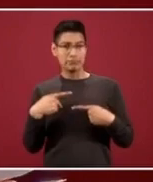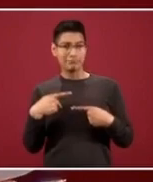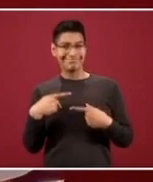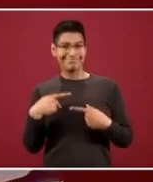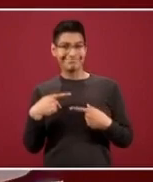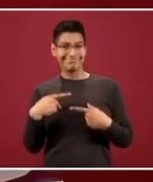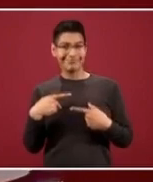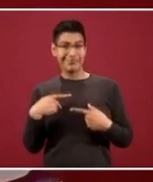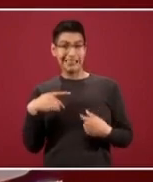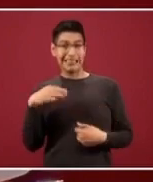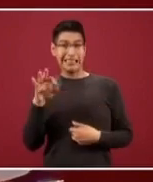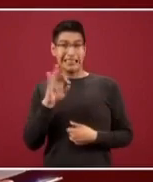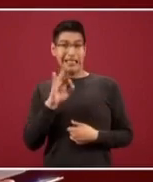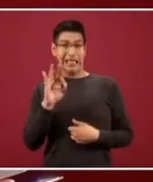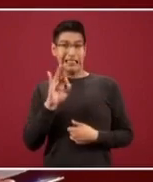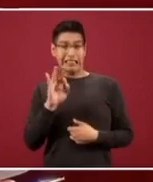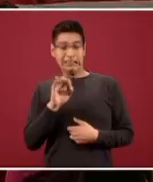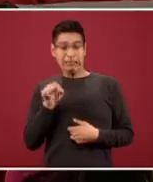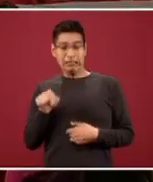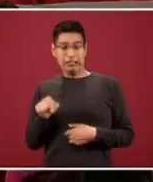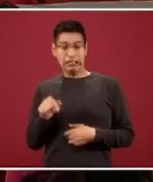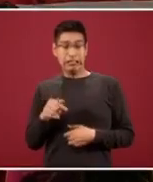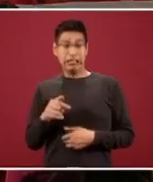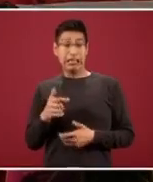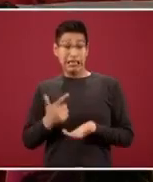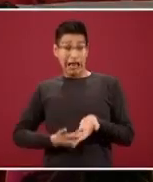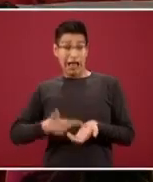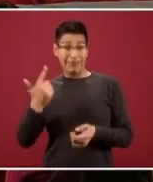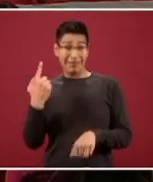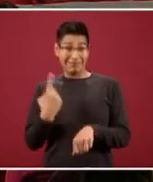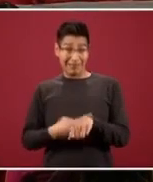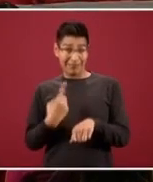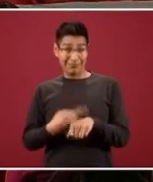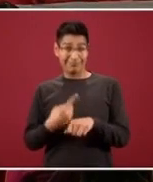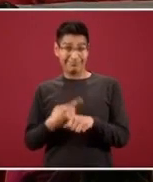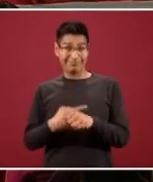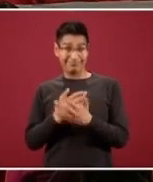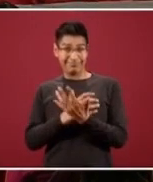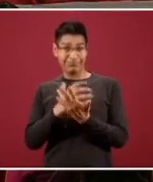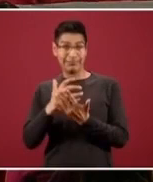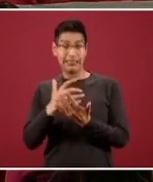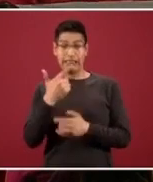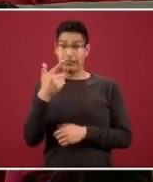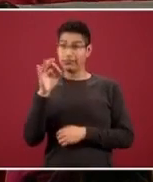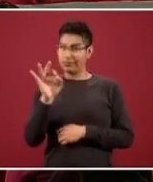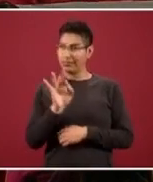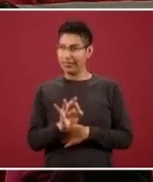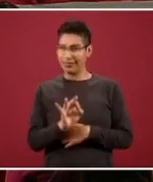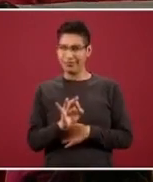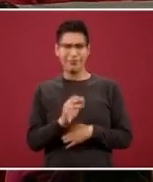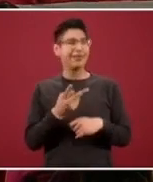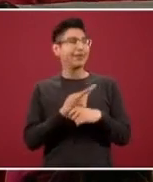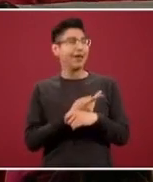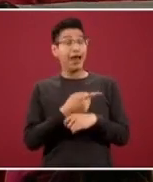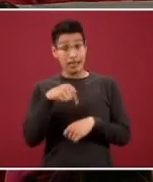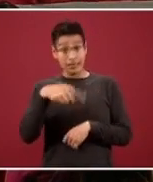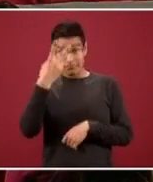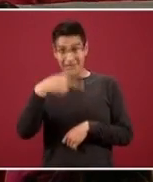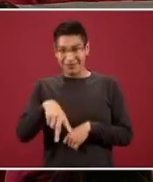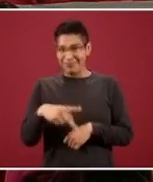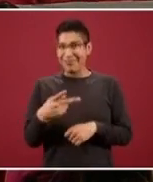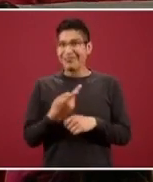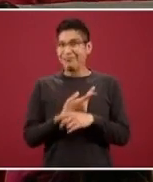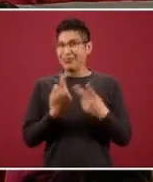de caer en una situación crítica y esto tiene que ver con el hecho de que tenemos un problema de obesidad y